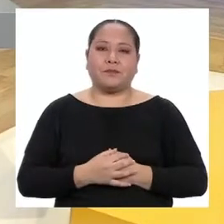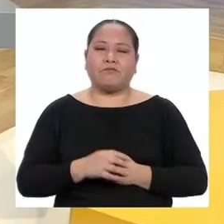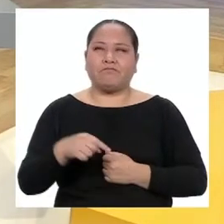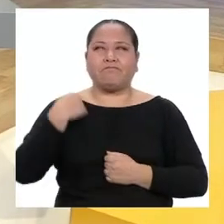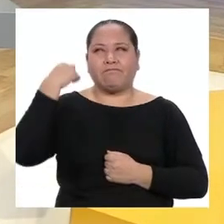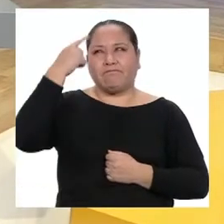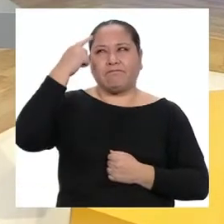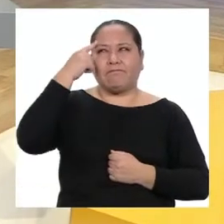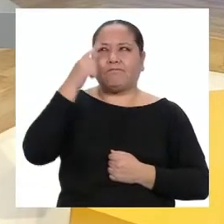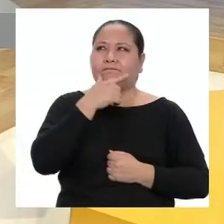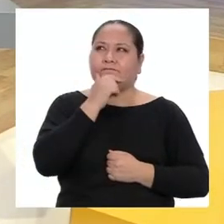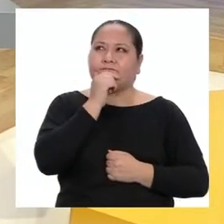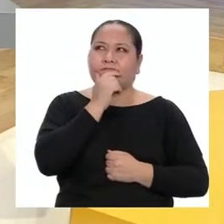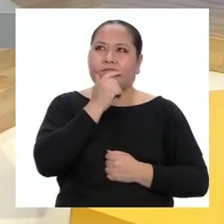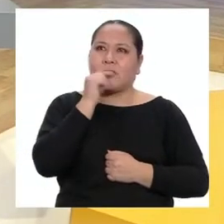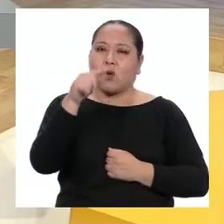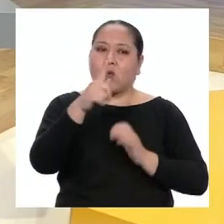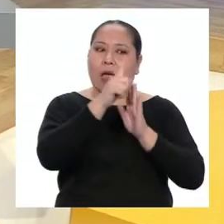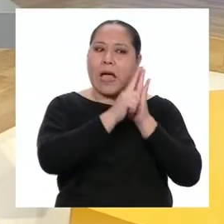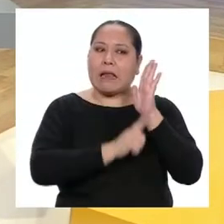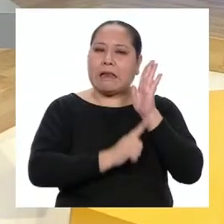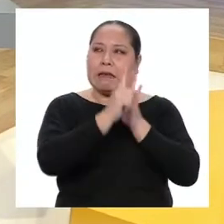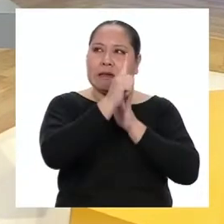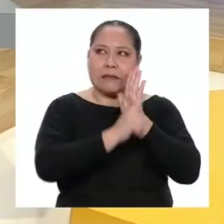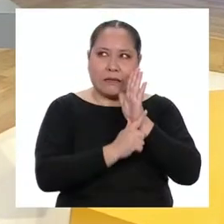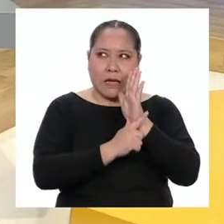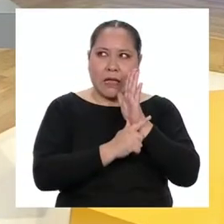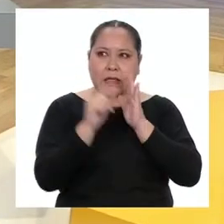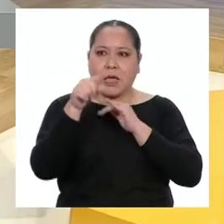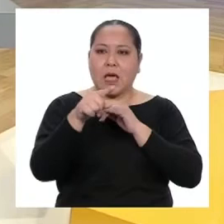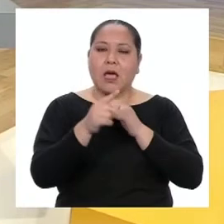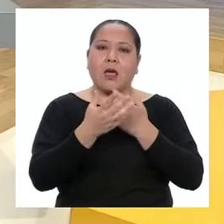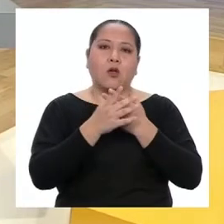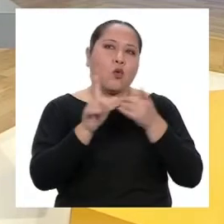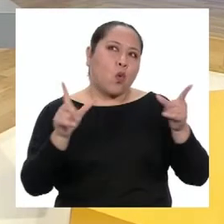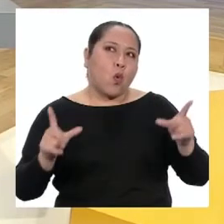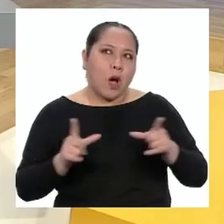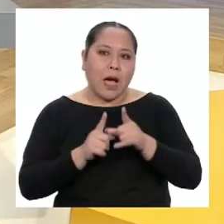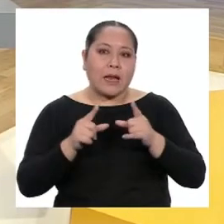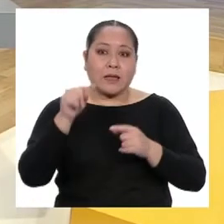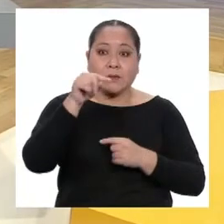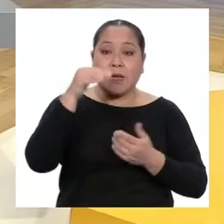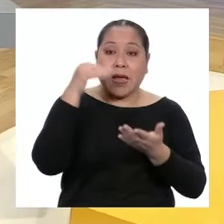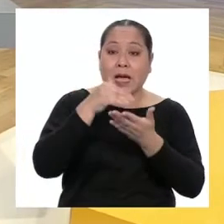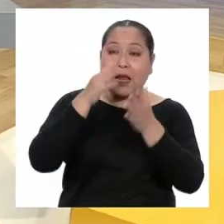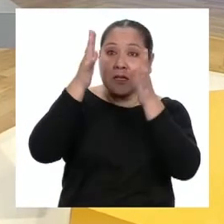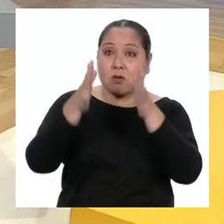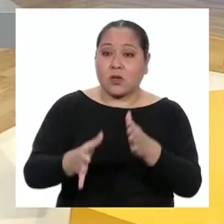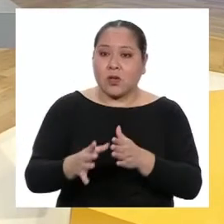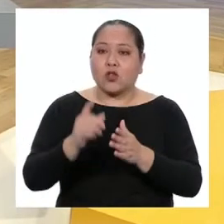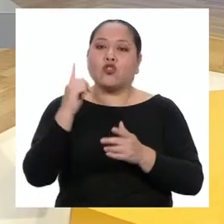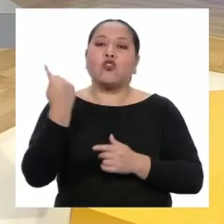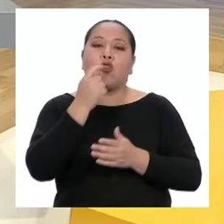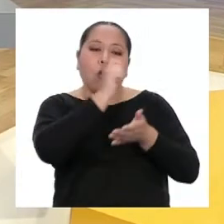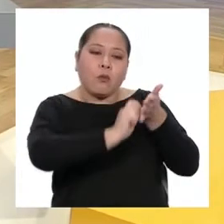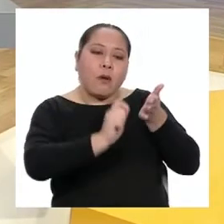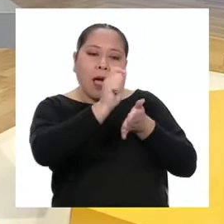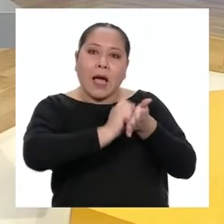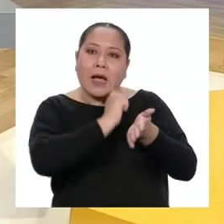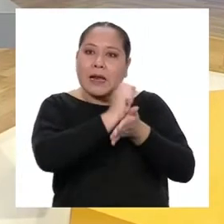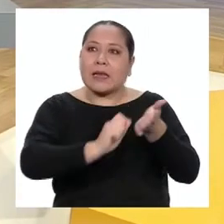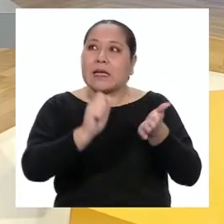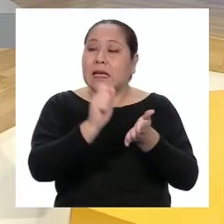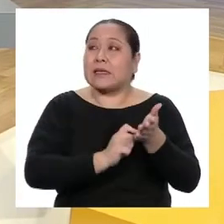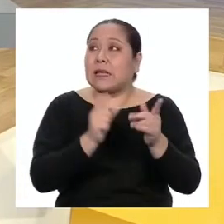será colocar una lista de opciones para que las y los estudiantes solo marquen el lugar